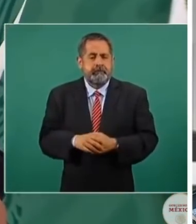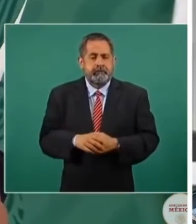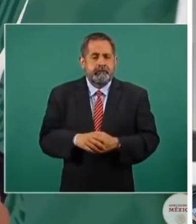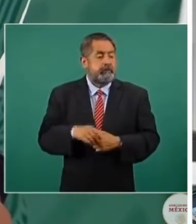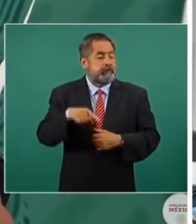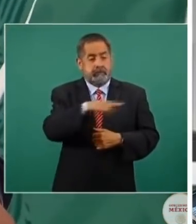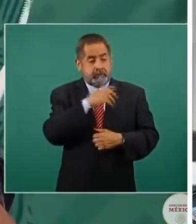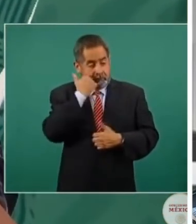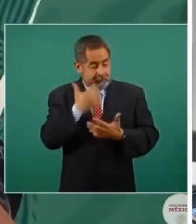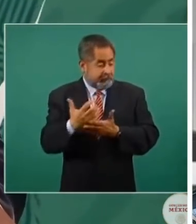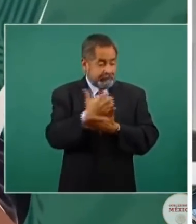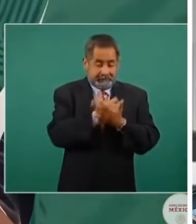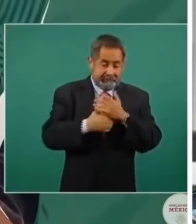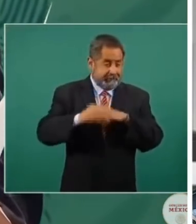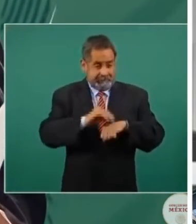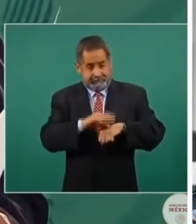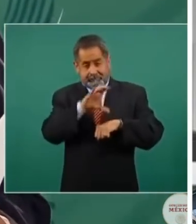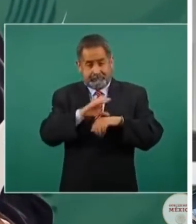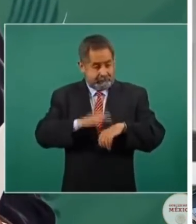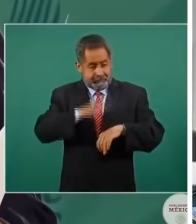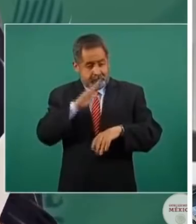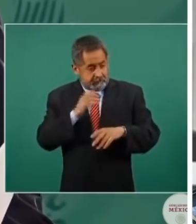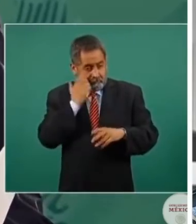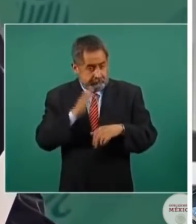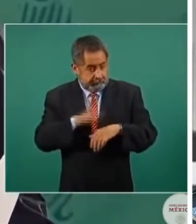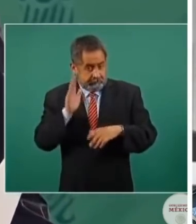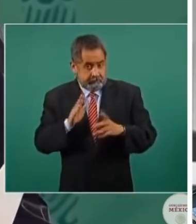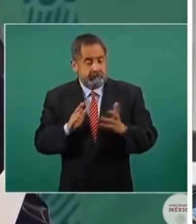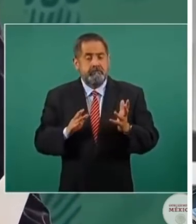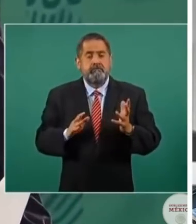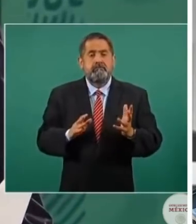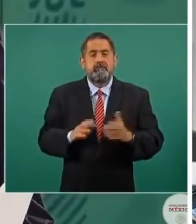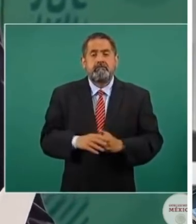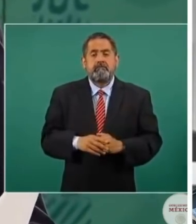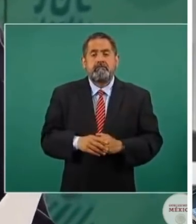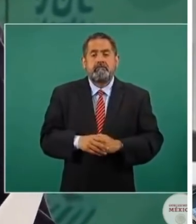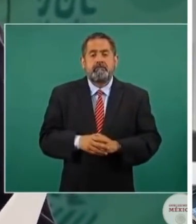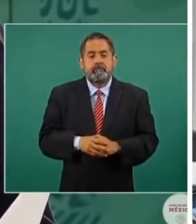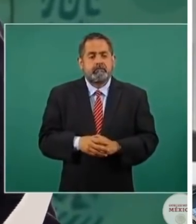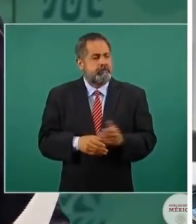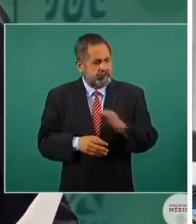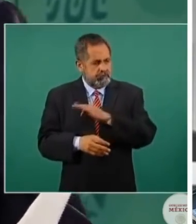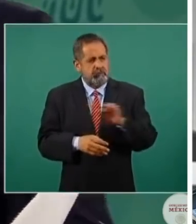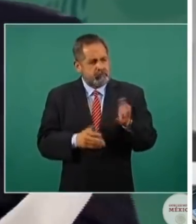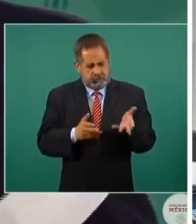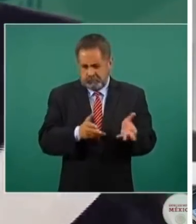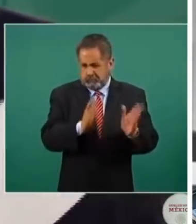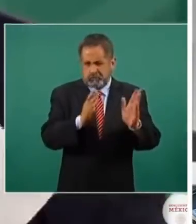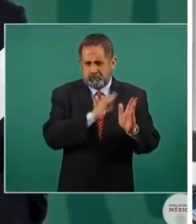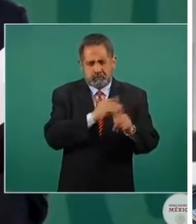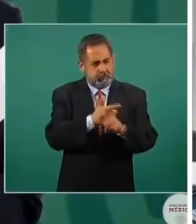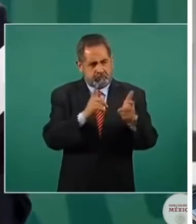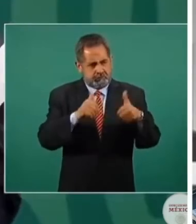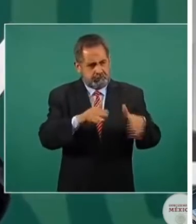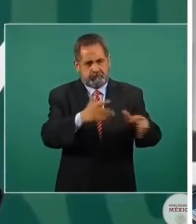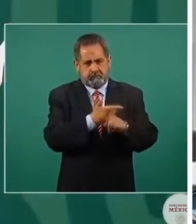ministro, y que le tiene una gran confianza. Al presidente López Obrador le urge que haya una